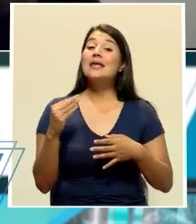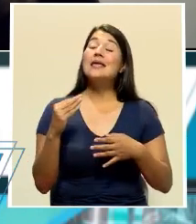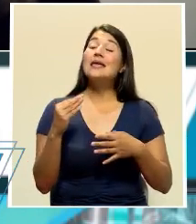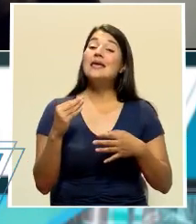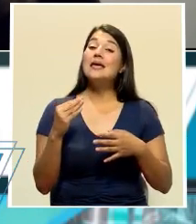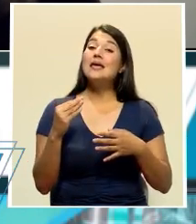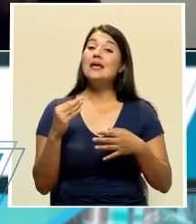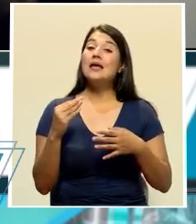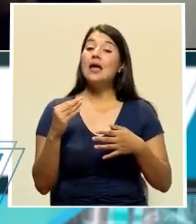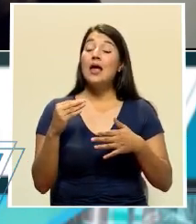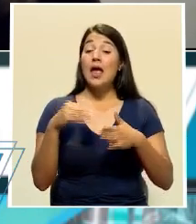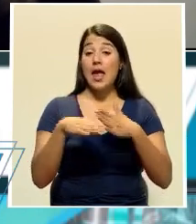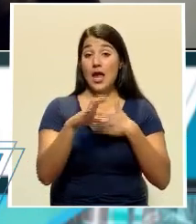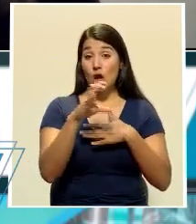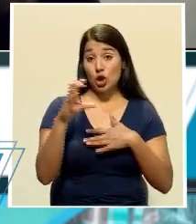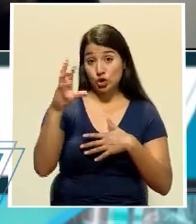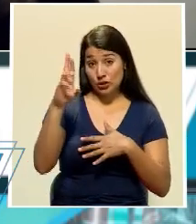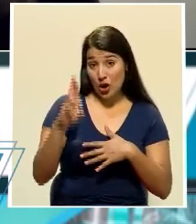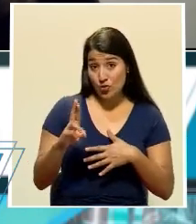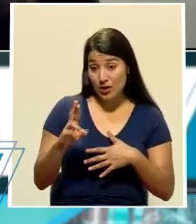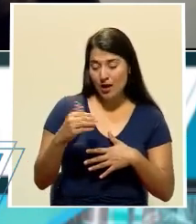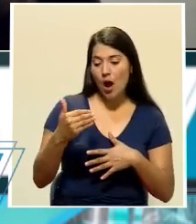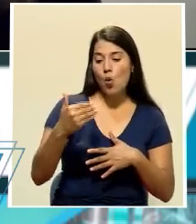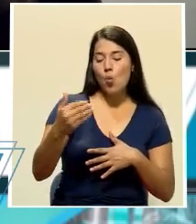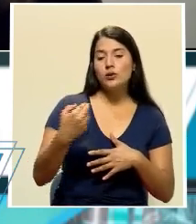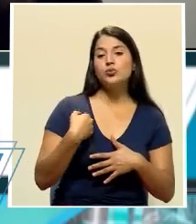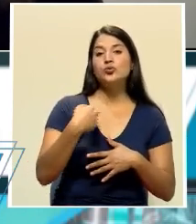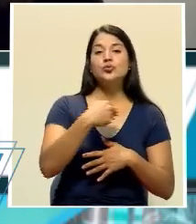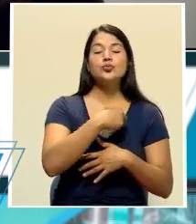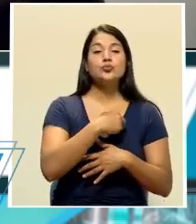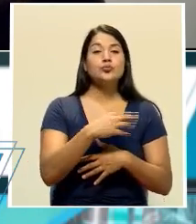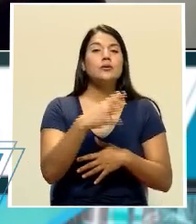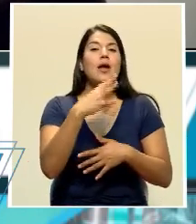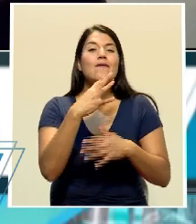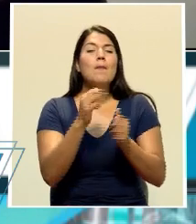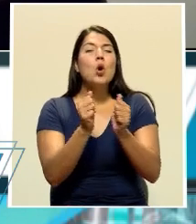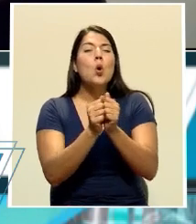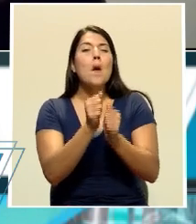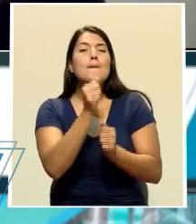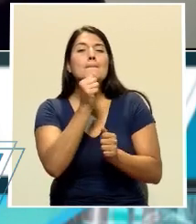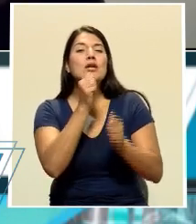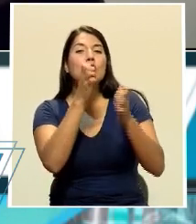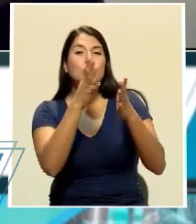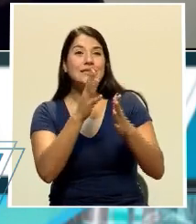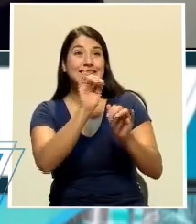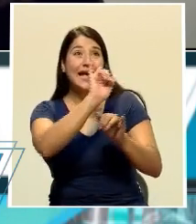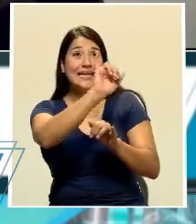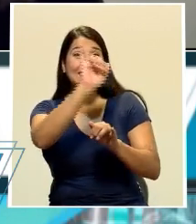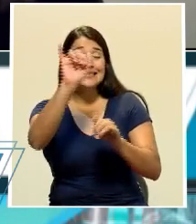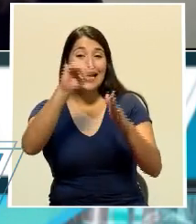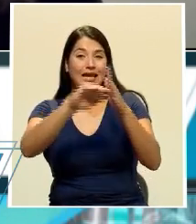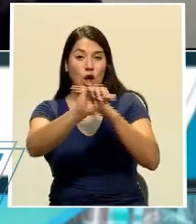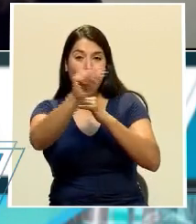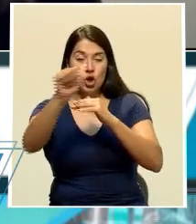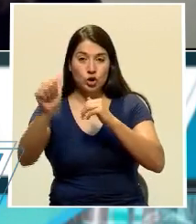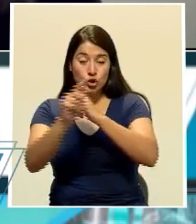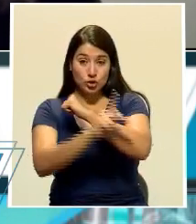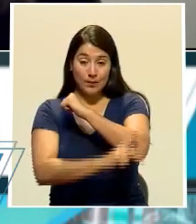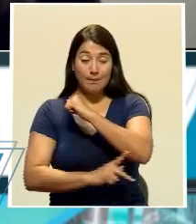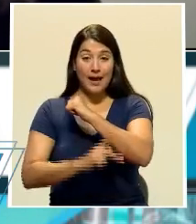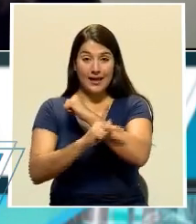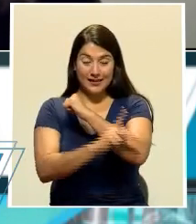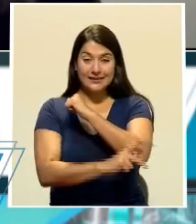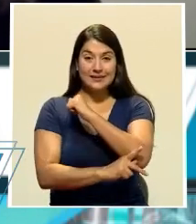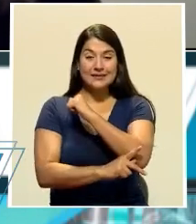el país. Cuando uno conversa con periodistas de otros países, la